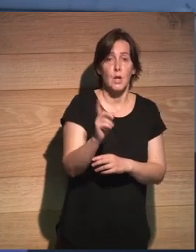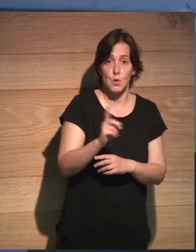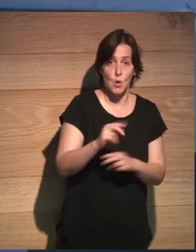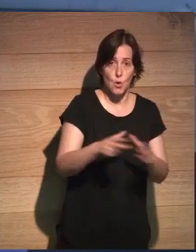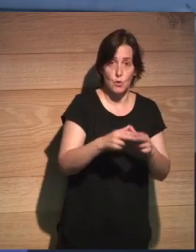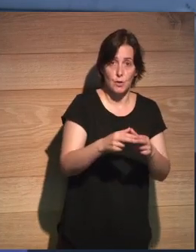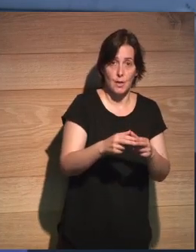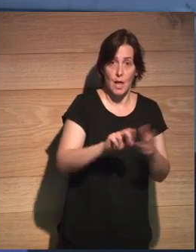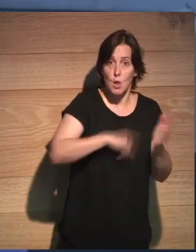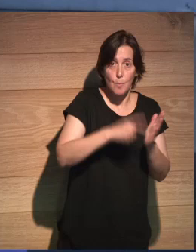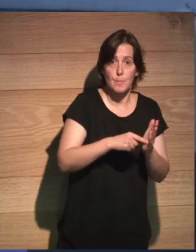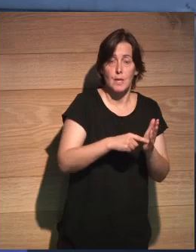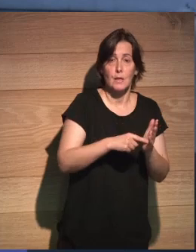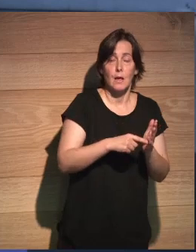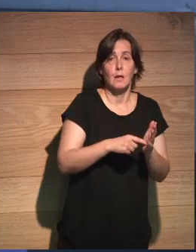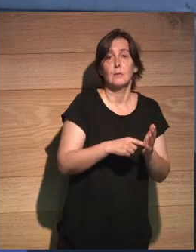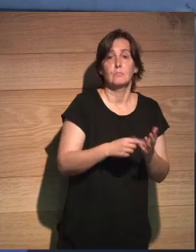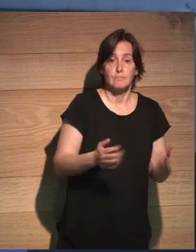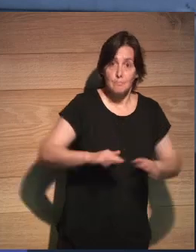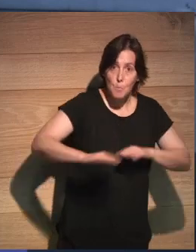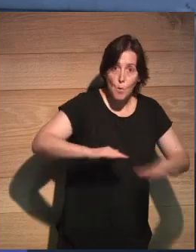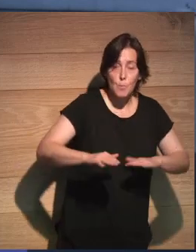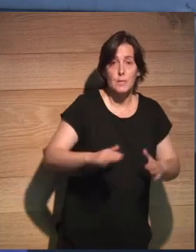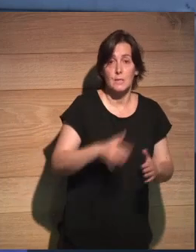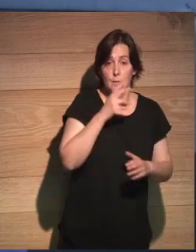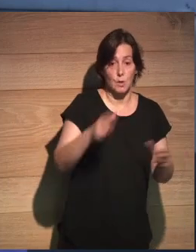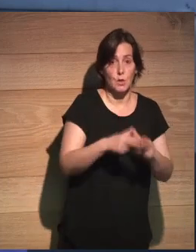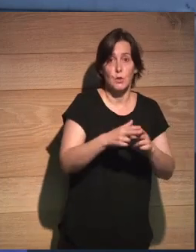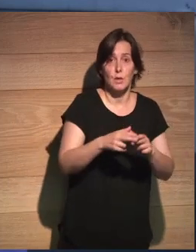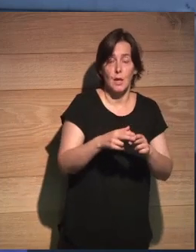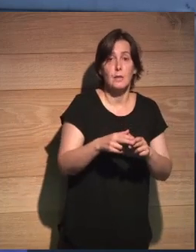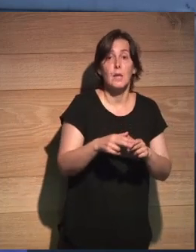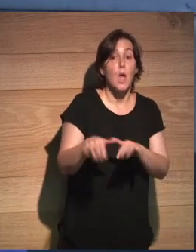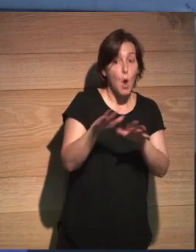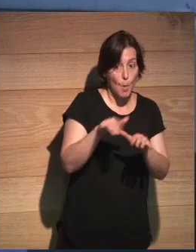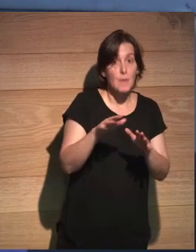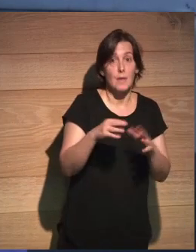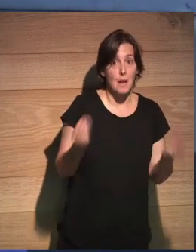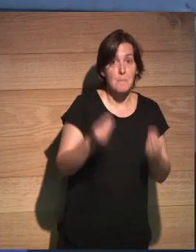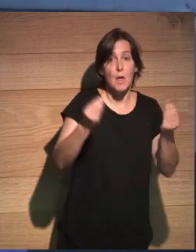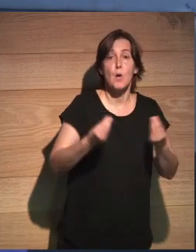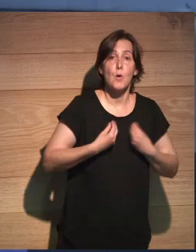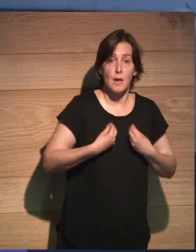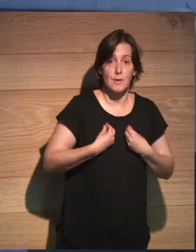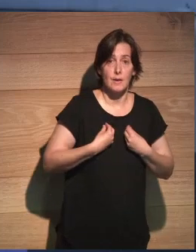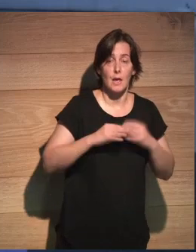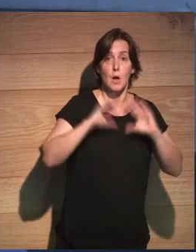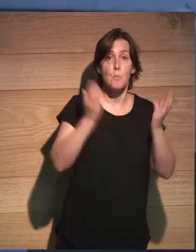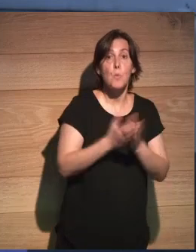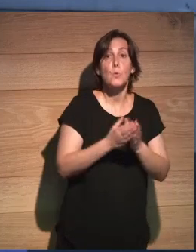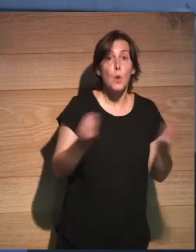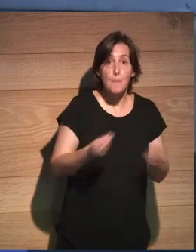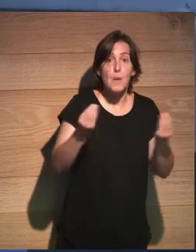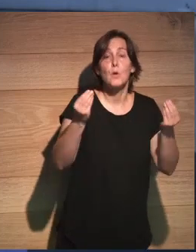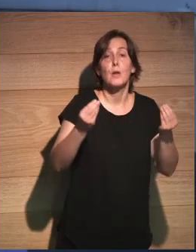sociedad se tiene que alzar, puesto que ahí tenemos que convencer a esa sociedad de que la mejora de nuestra vida, la mejorar el mundo, depende de